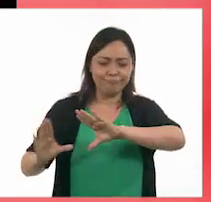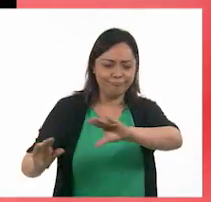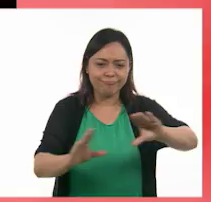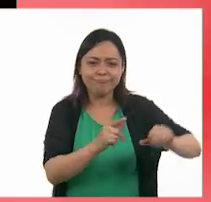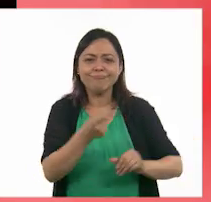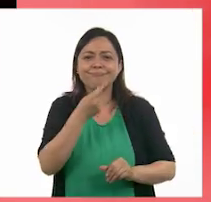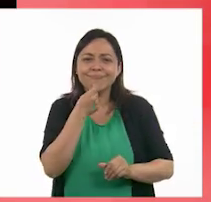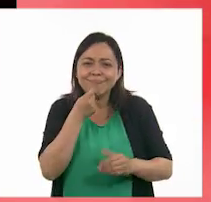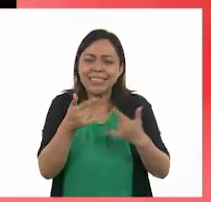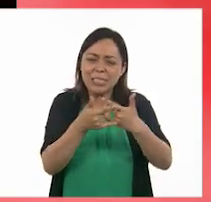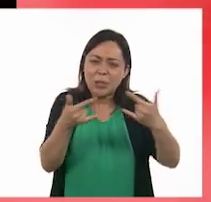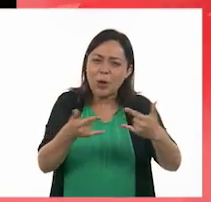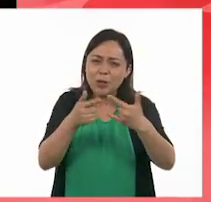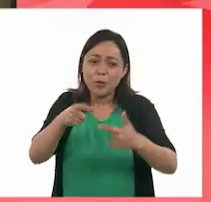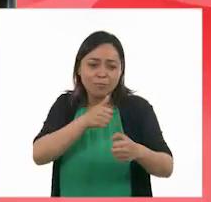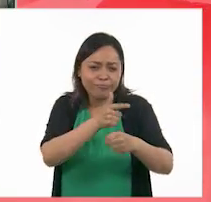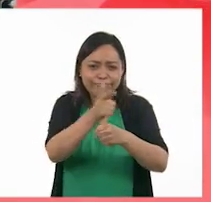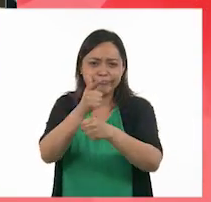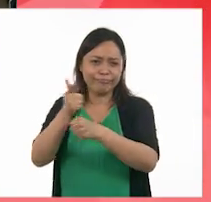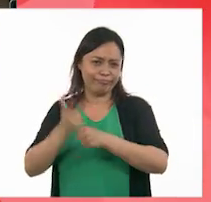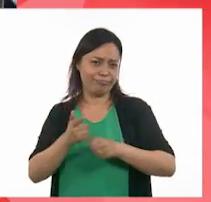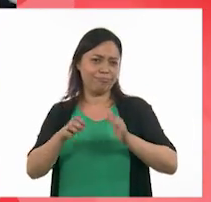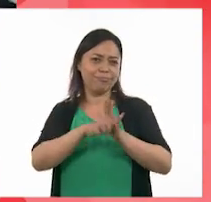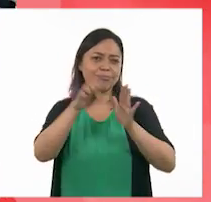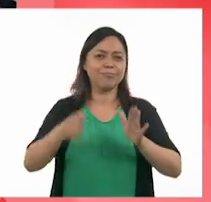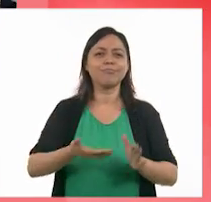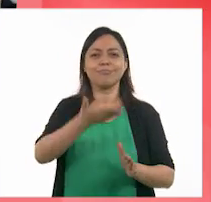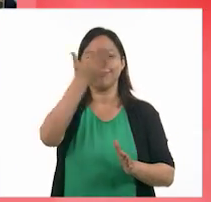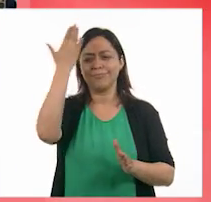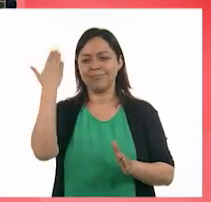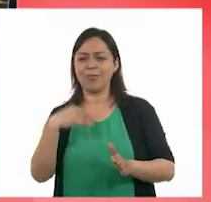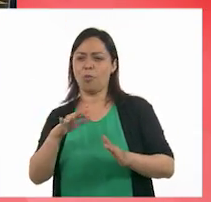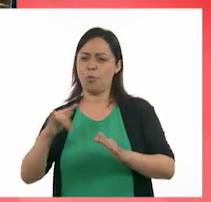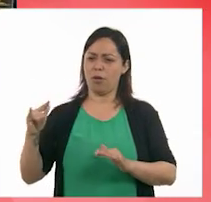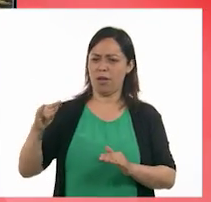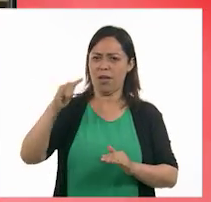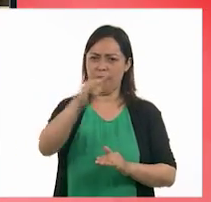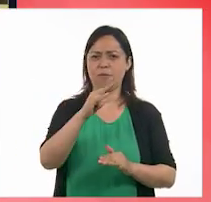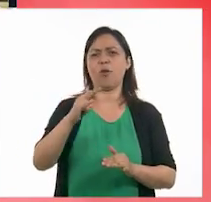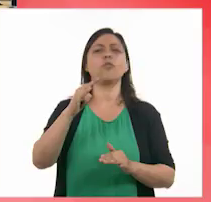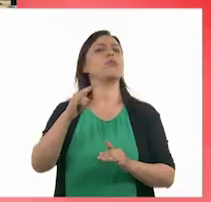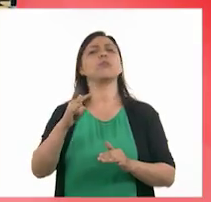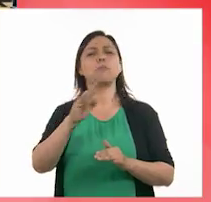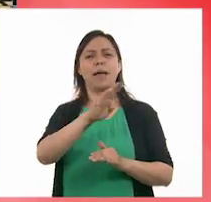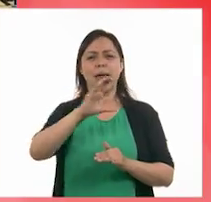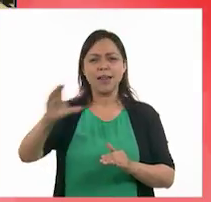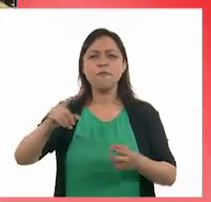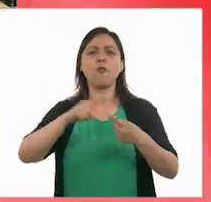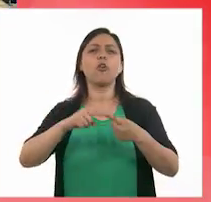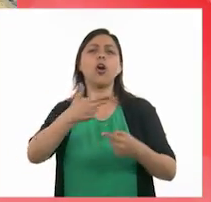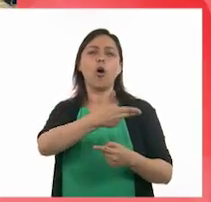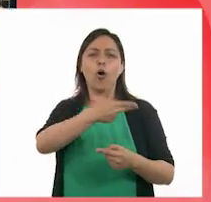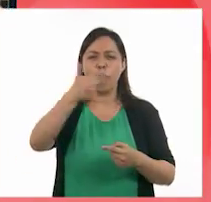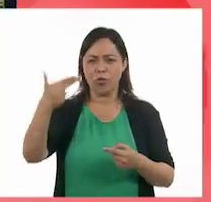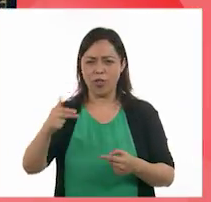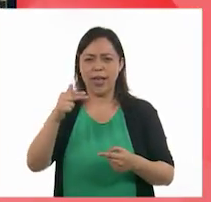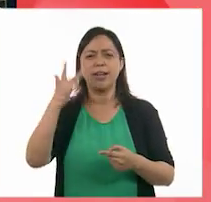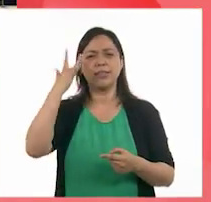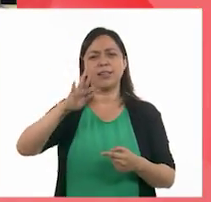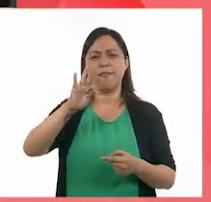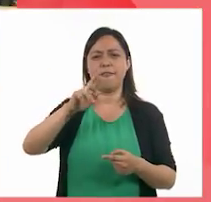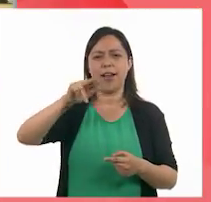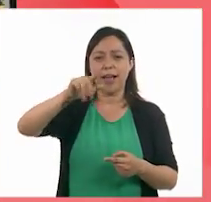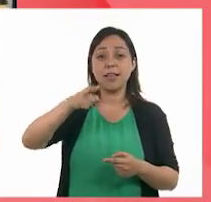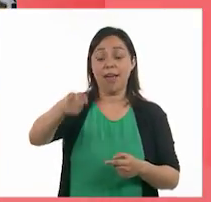que hemos estado encontrando, como el avión Baja California que se hizo en Tijuana, como el Hotel San Francisco, que es el edificio más antiguo de